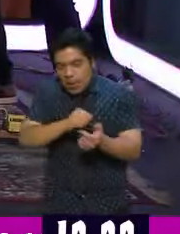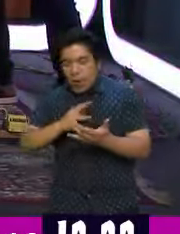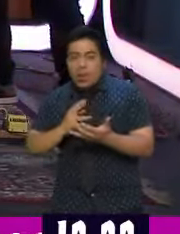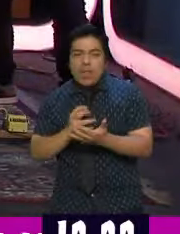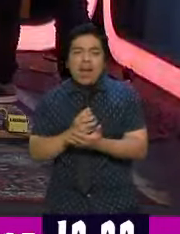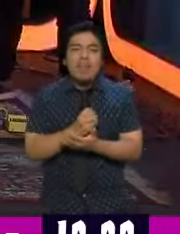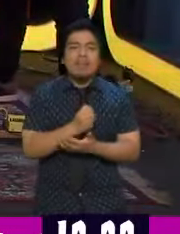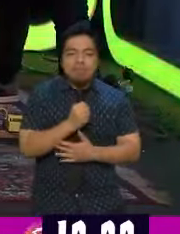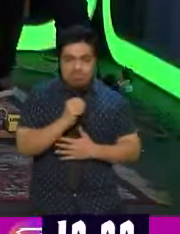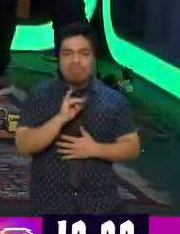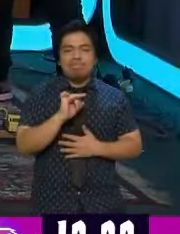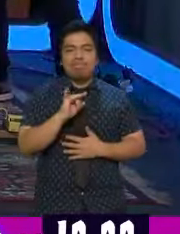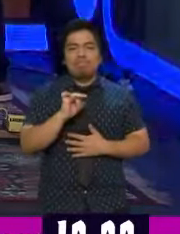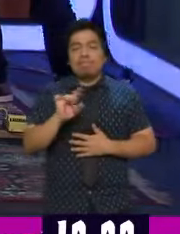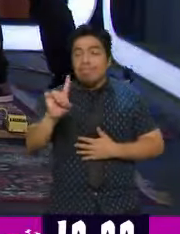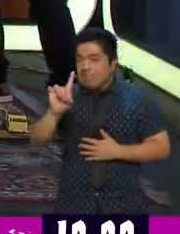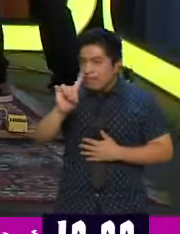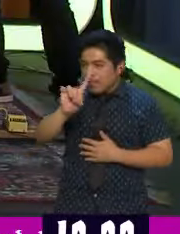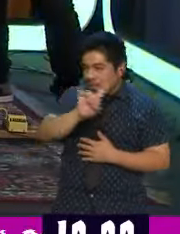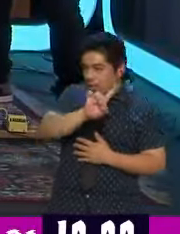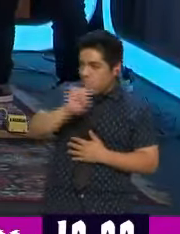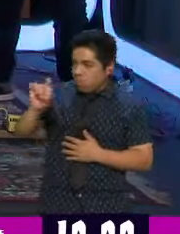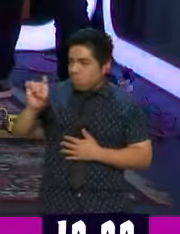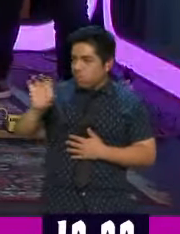por todo, nada.